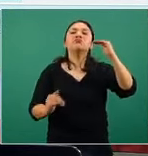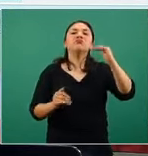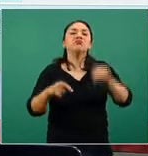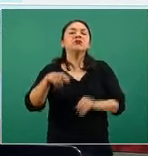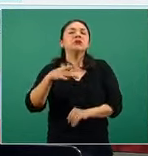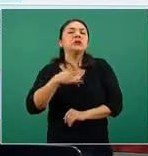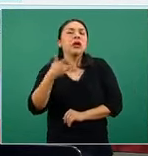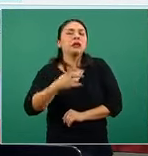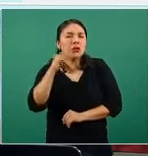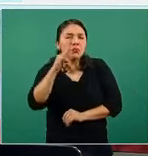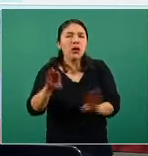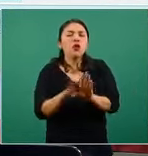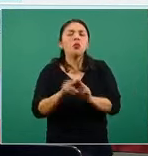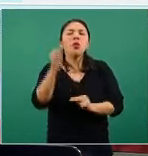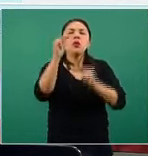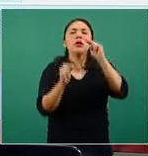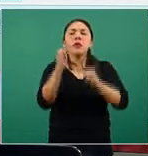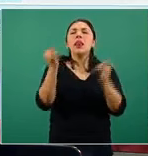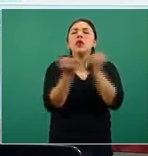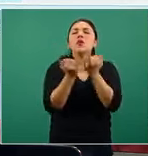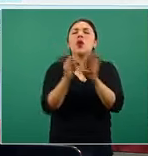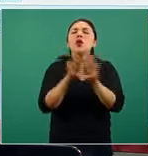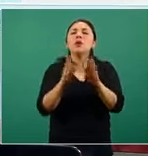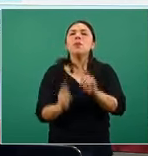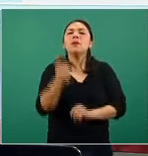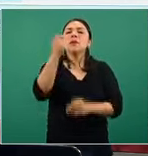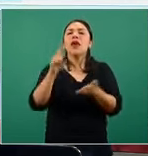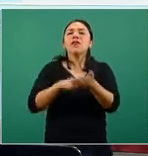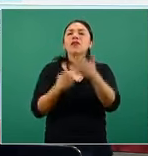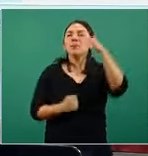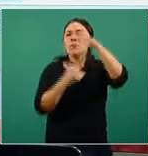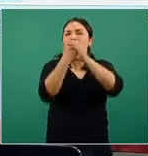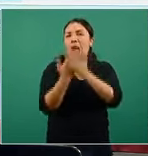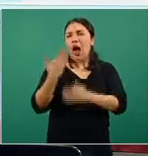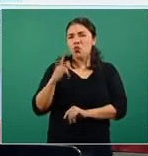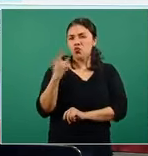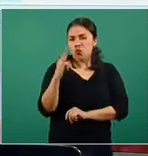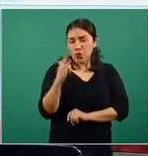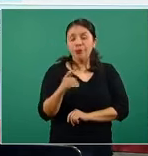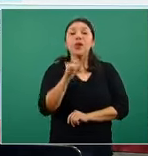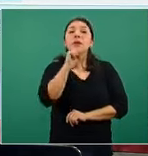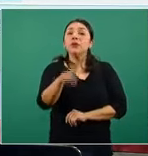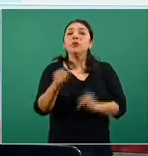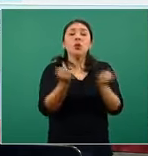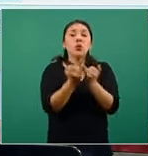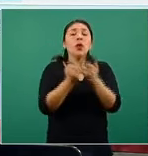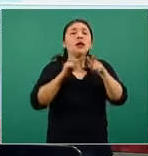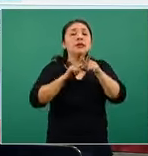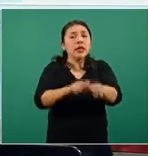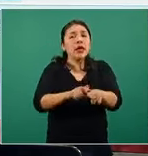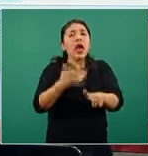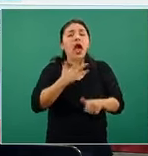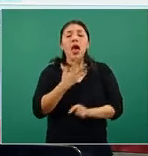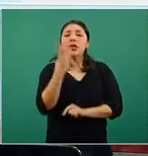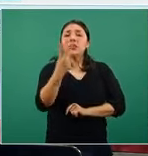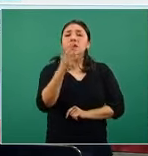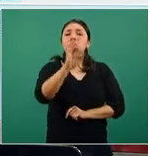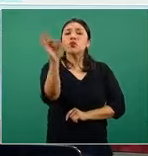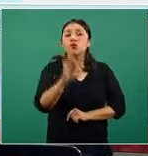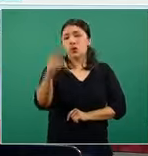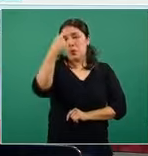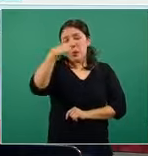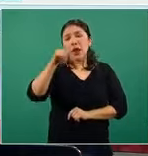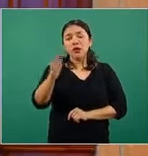los niveles que tuvimos durante el primer ACME. Así también continuamos con un 3%